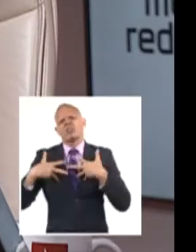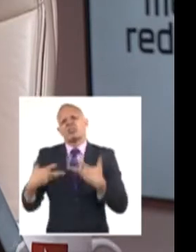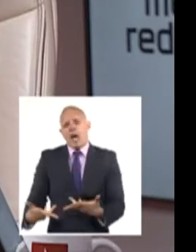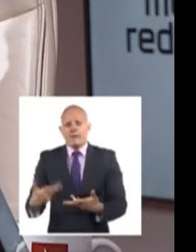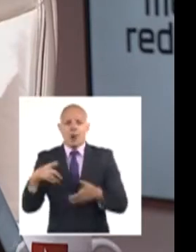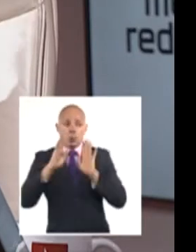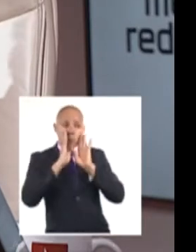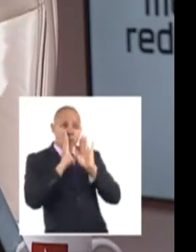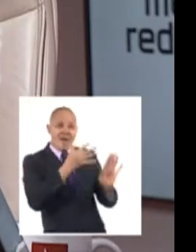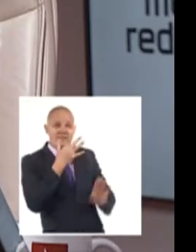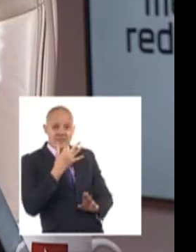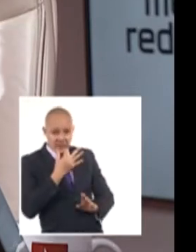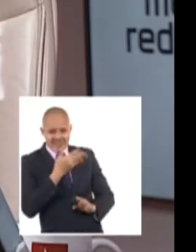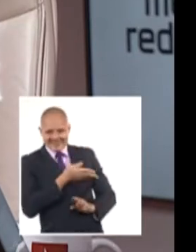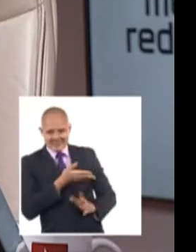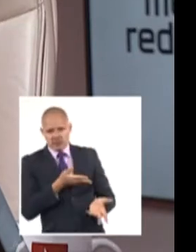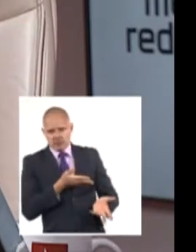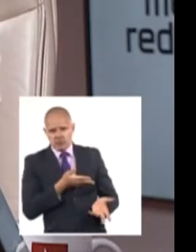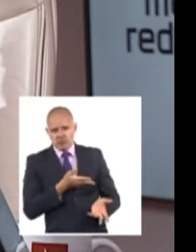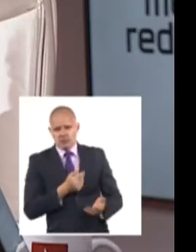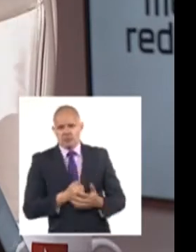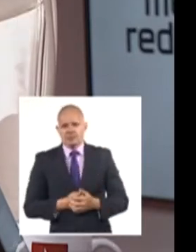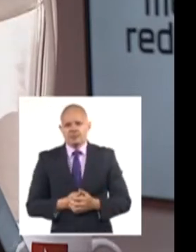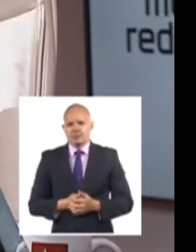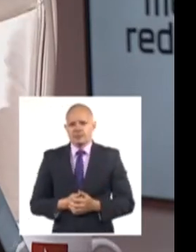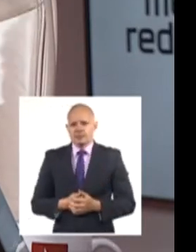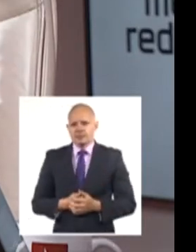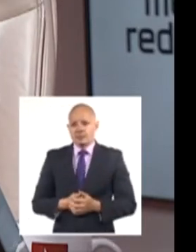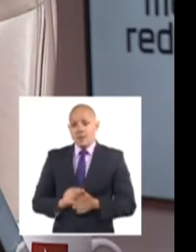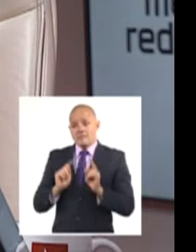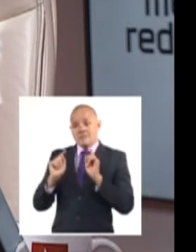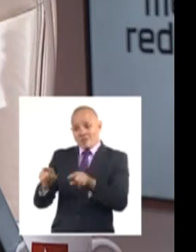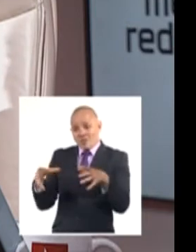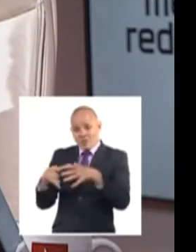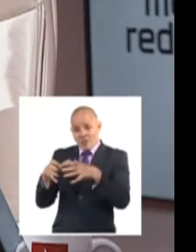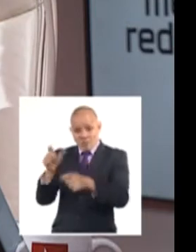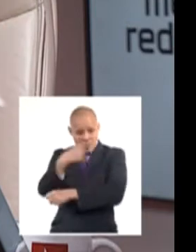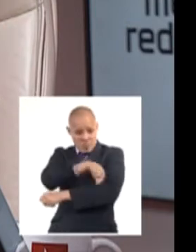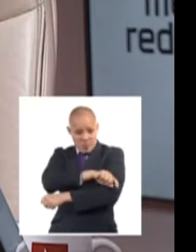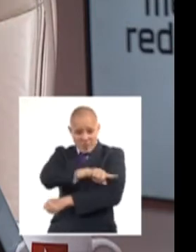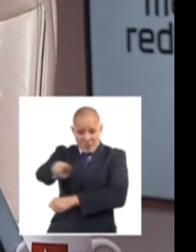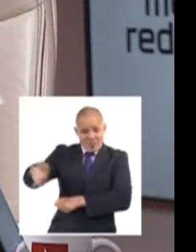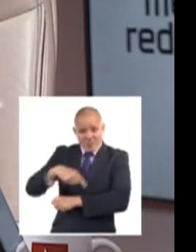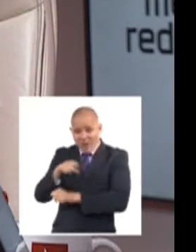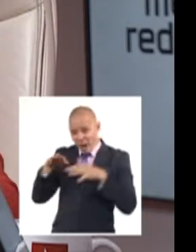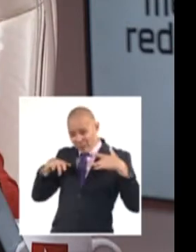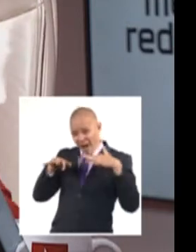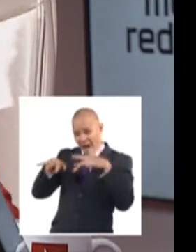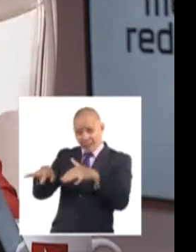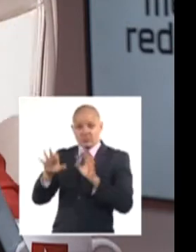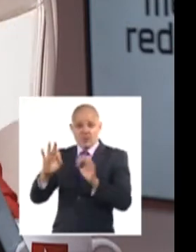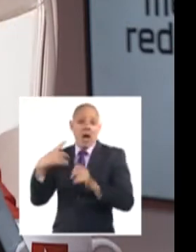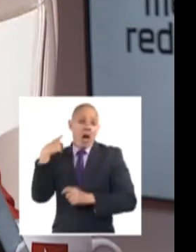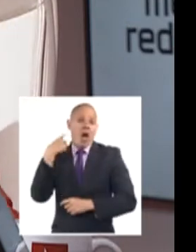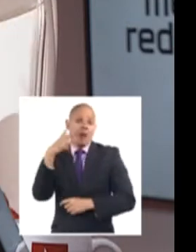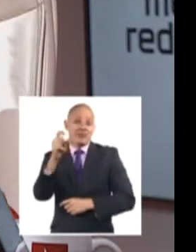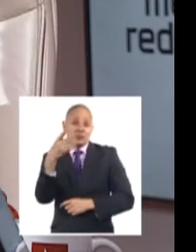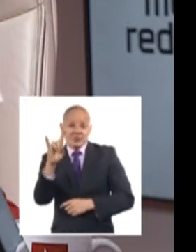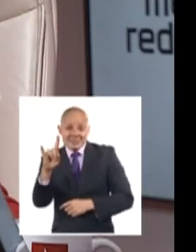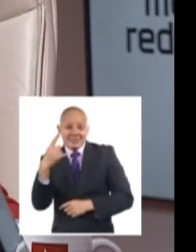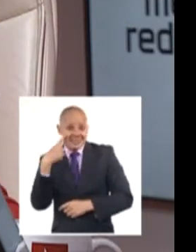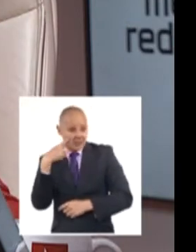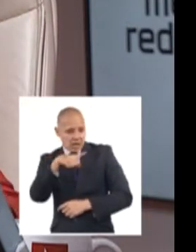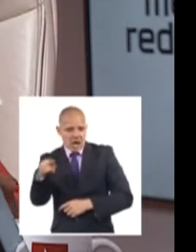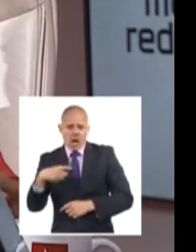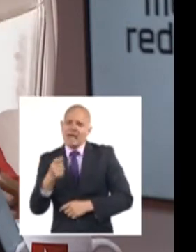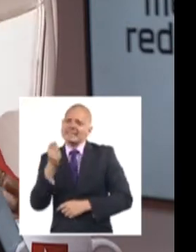objetivo fijo un programa fijo por este que ese cansancio de esos sectores que sí saben qué cambio es